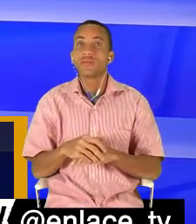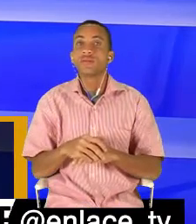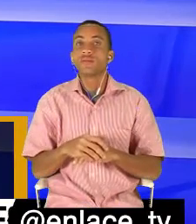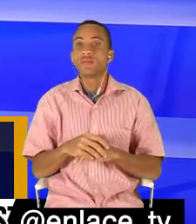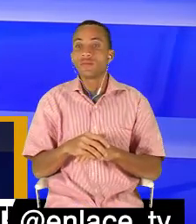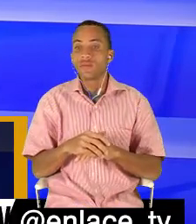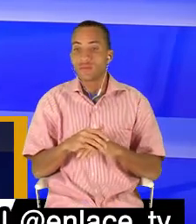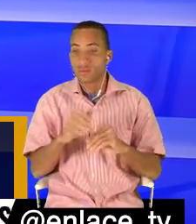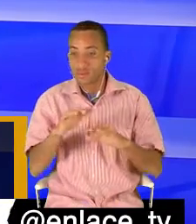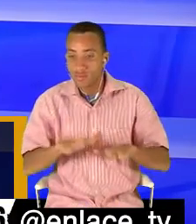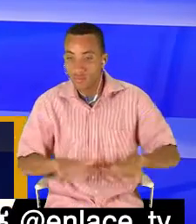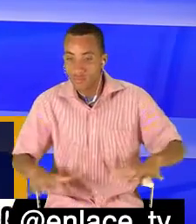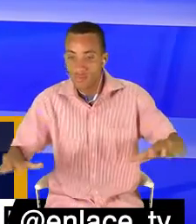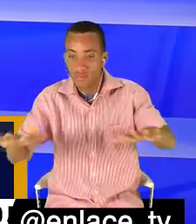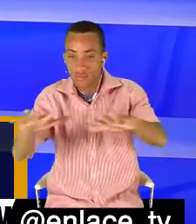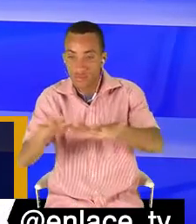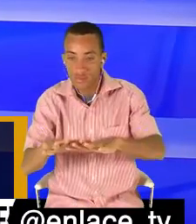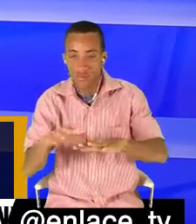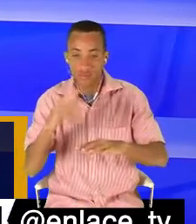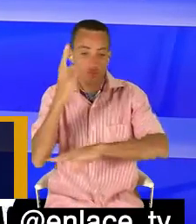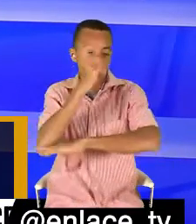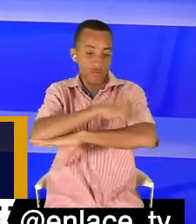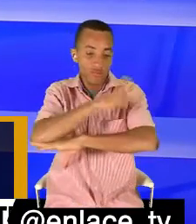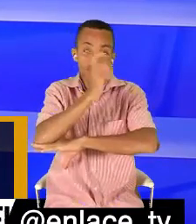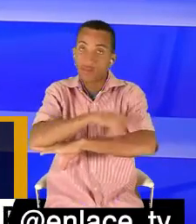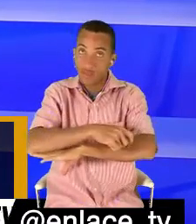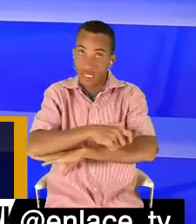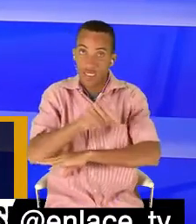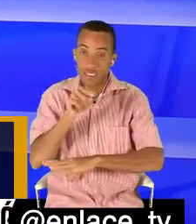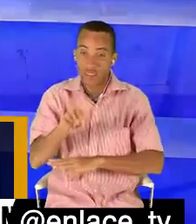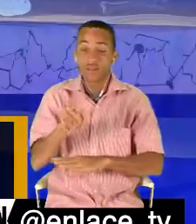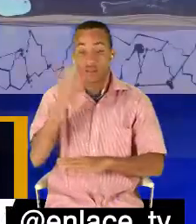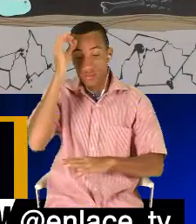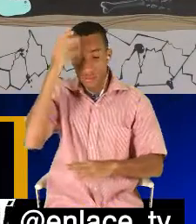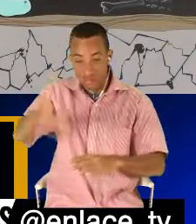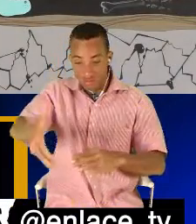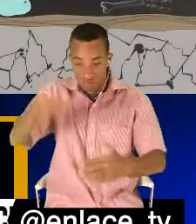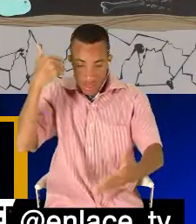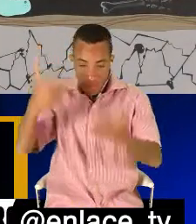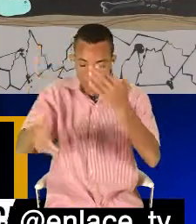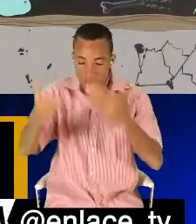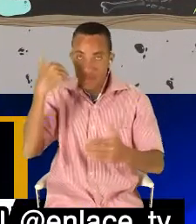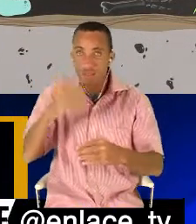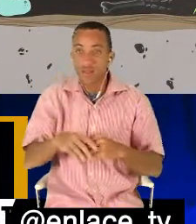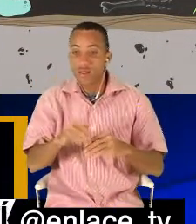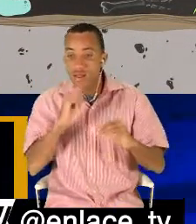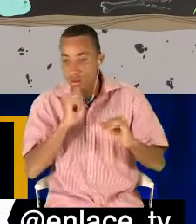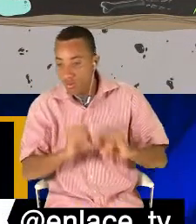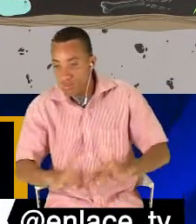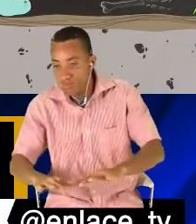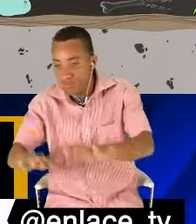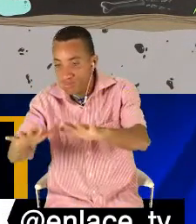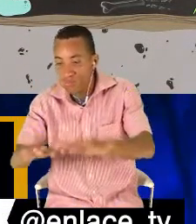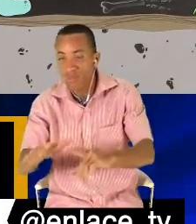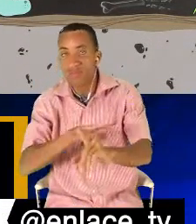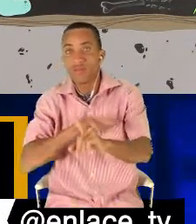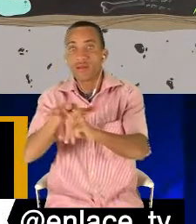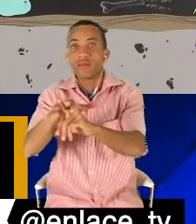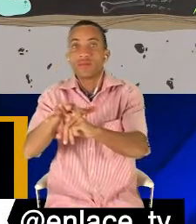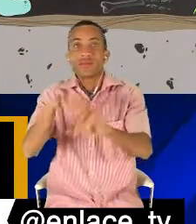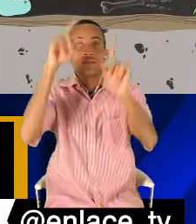no convencionales, de sus implicaciones, de sus riesgos en las aguas superficiales, en las aguas subterráneas, en el aire. Va